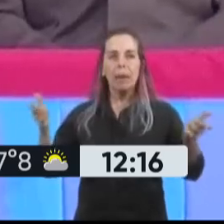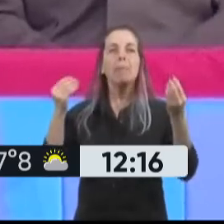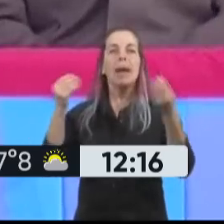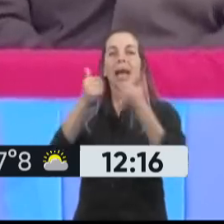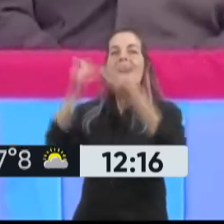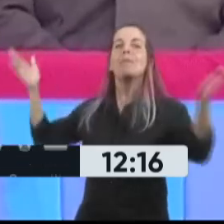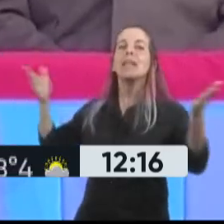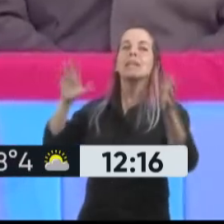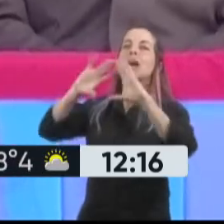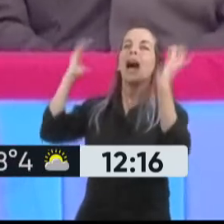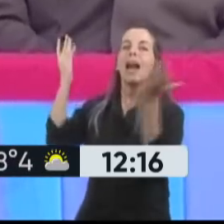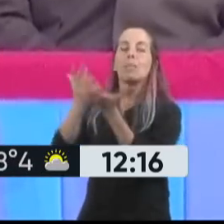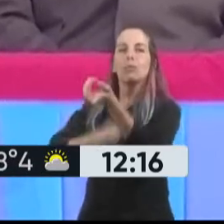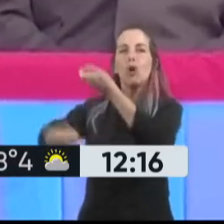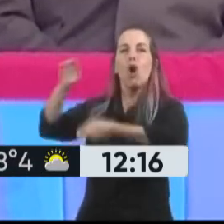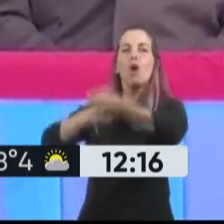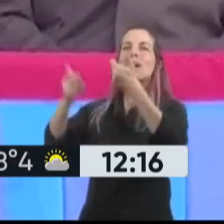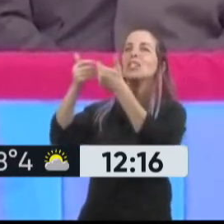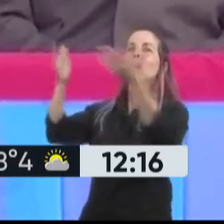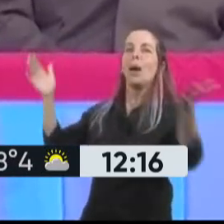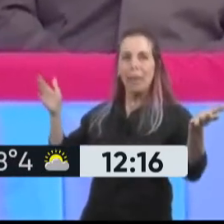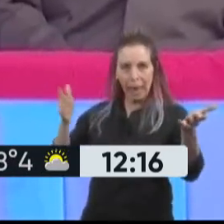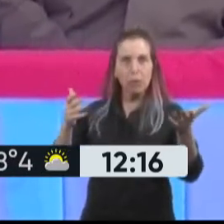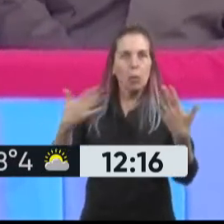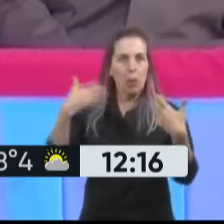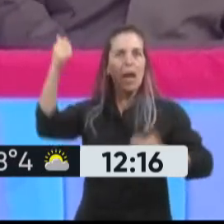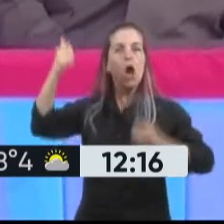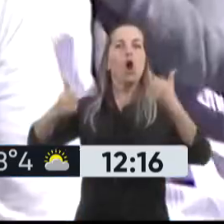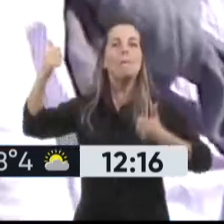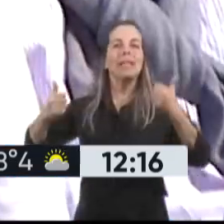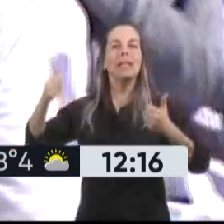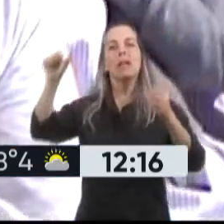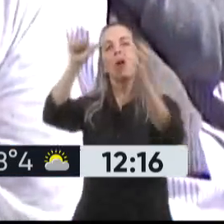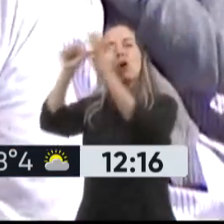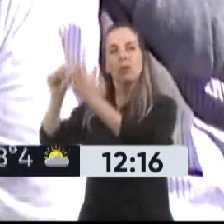nos abrimos al comercio, si no nos dedicamos a competir en serio.